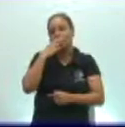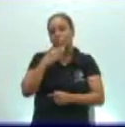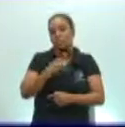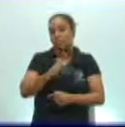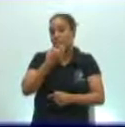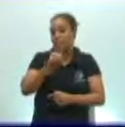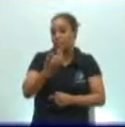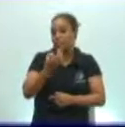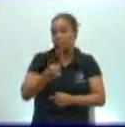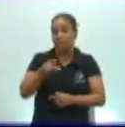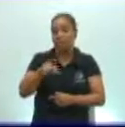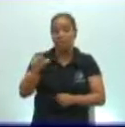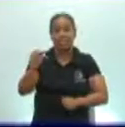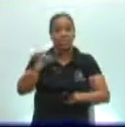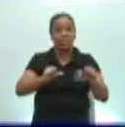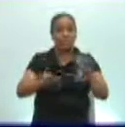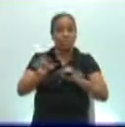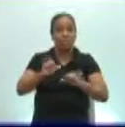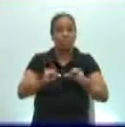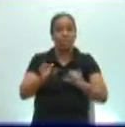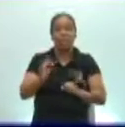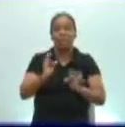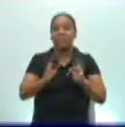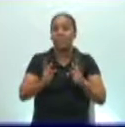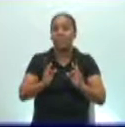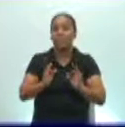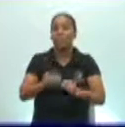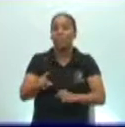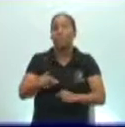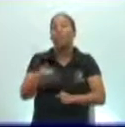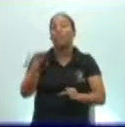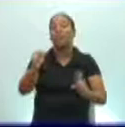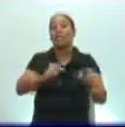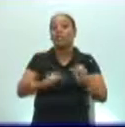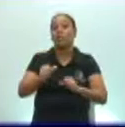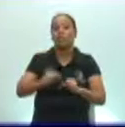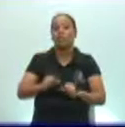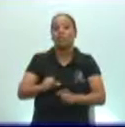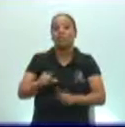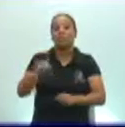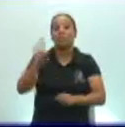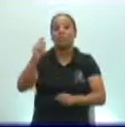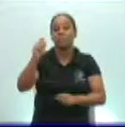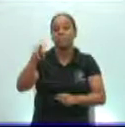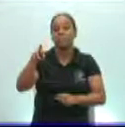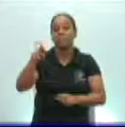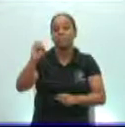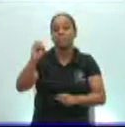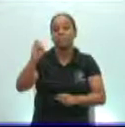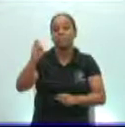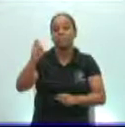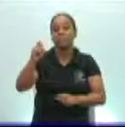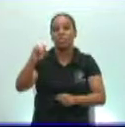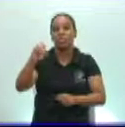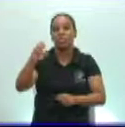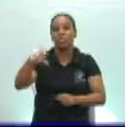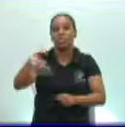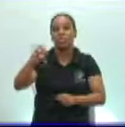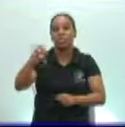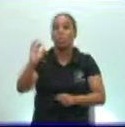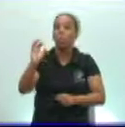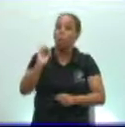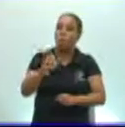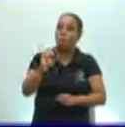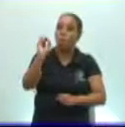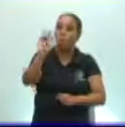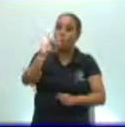esta fórmula química es la fórmula química de la sustancia trioxígeno, que también se conoce con el nombre de ozono, sustancia